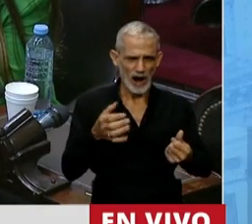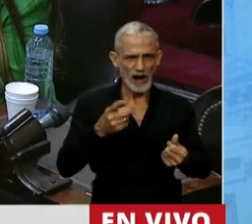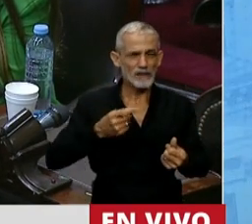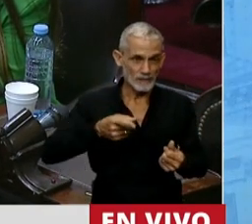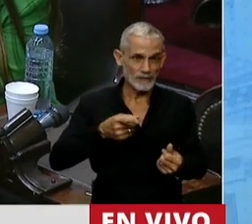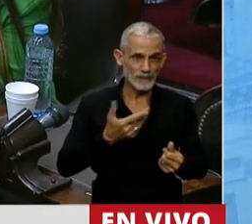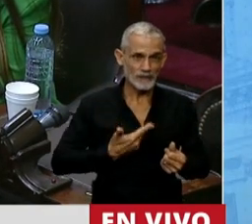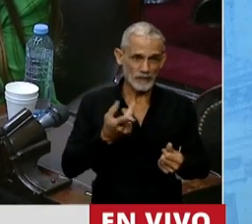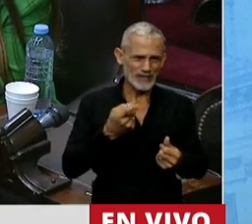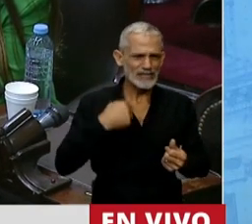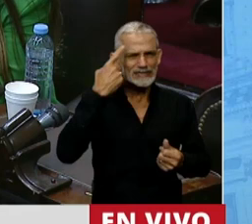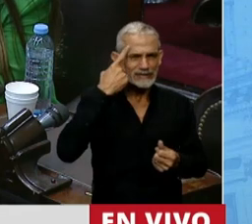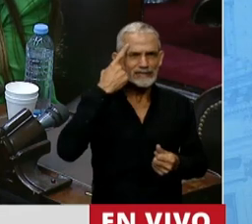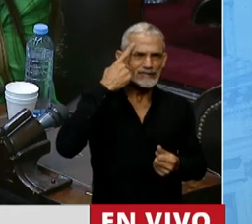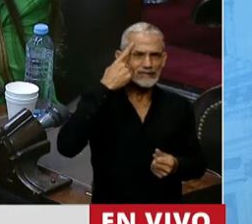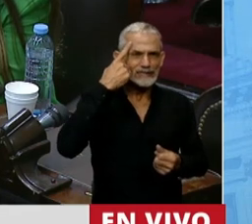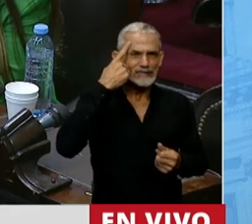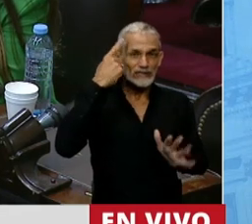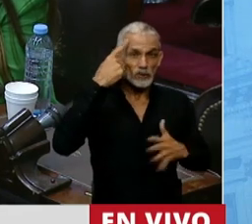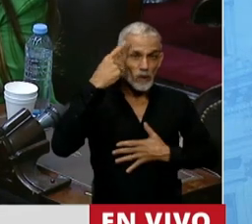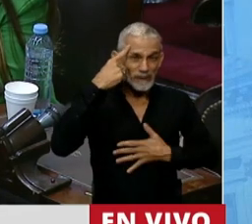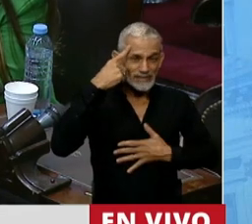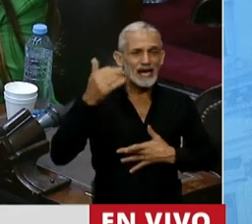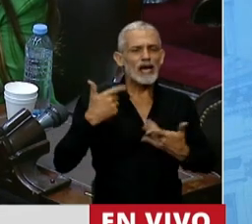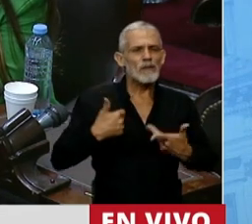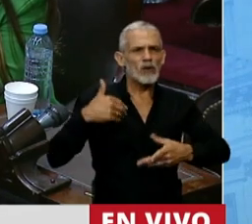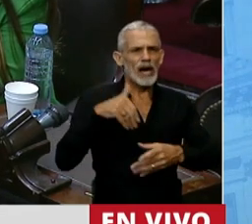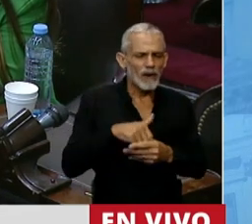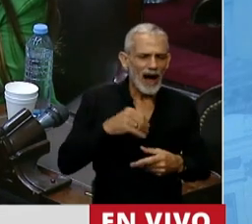Presidente, a pensar que pensé que podía acompañar lo